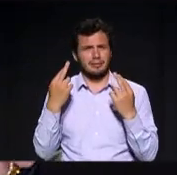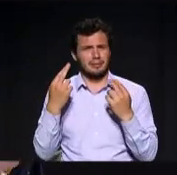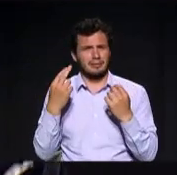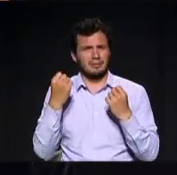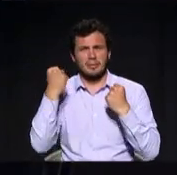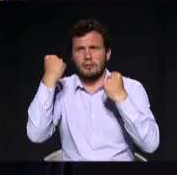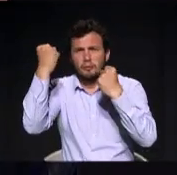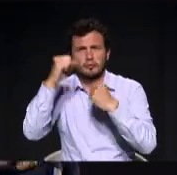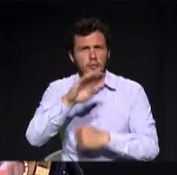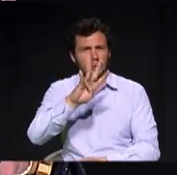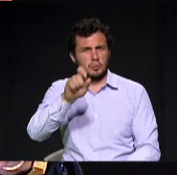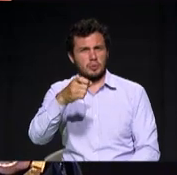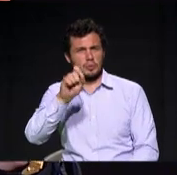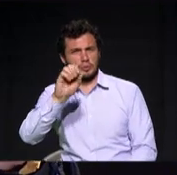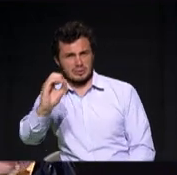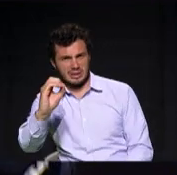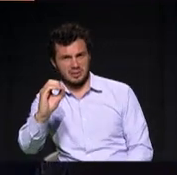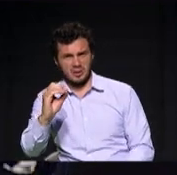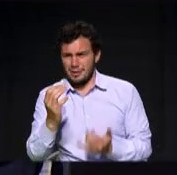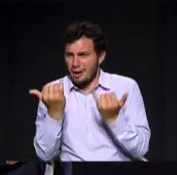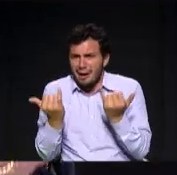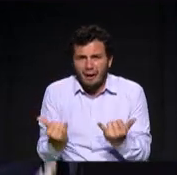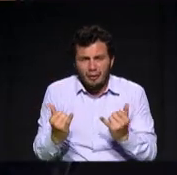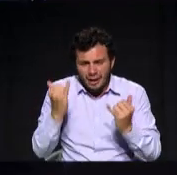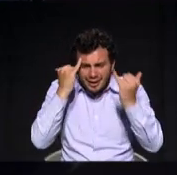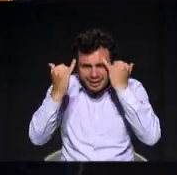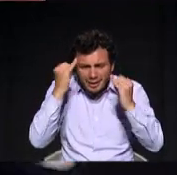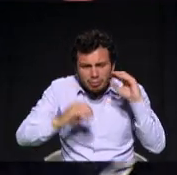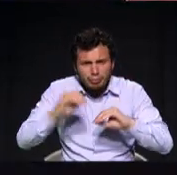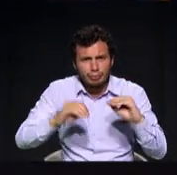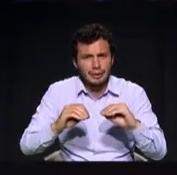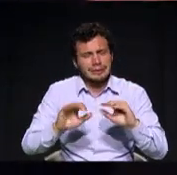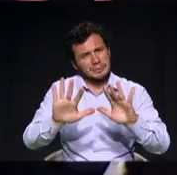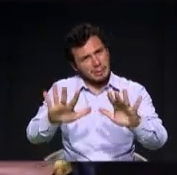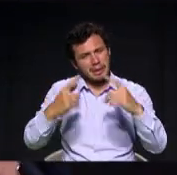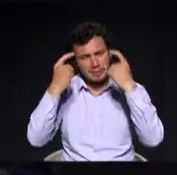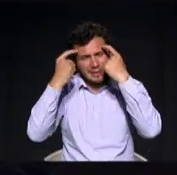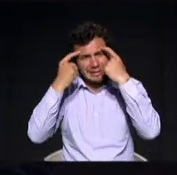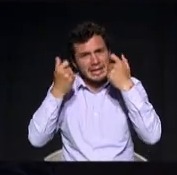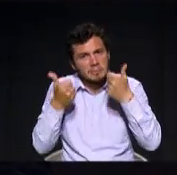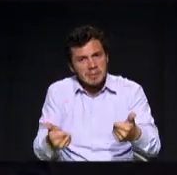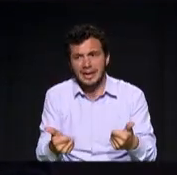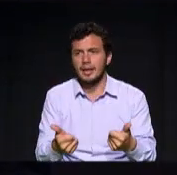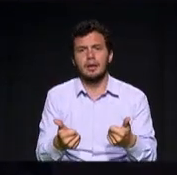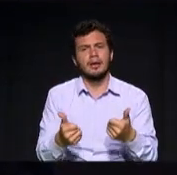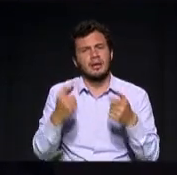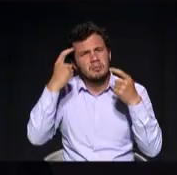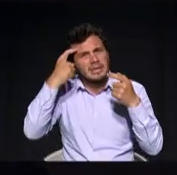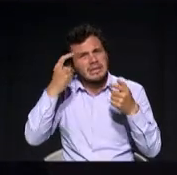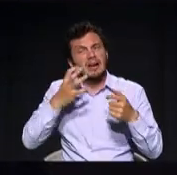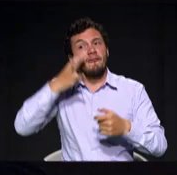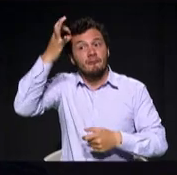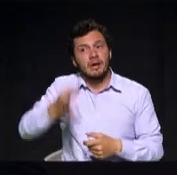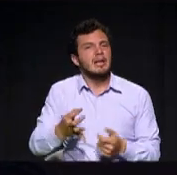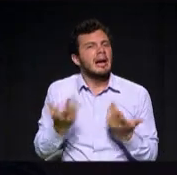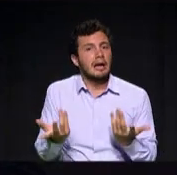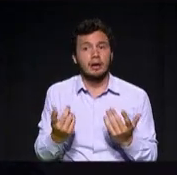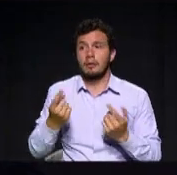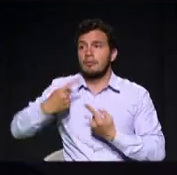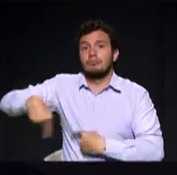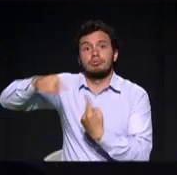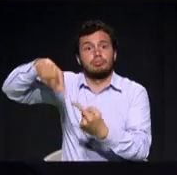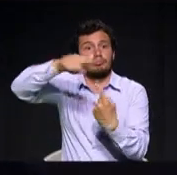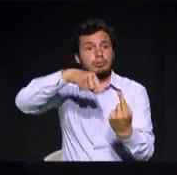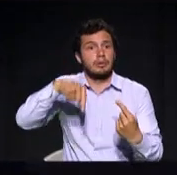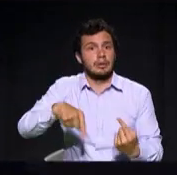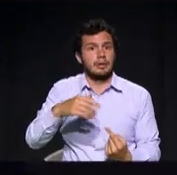hoy aterricemos la gente en realidad es cuáles realidades vamos a impulsar el turismo en la ciudad y cómo impulsamos el turismo haciendo